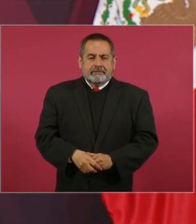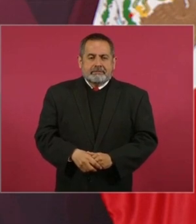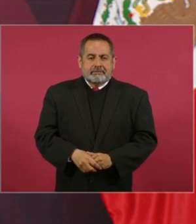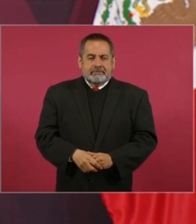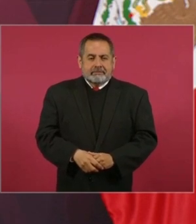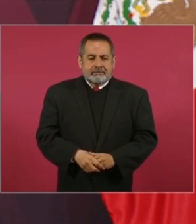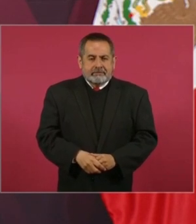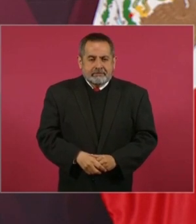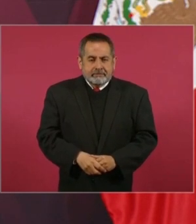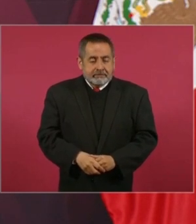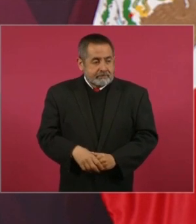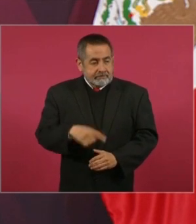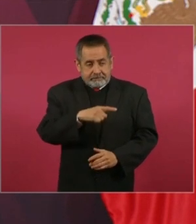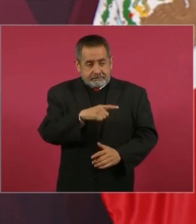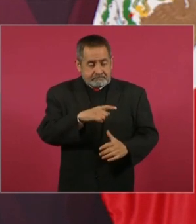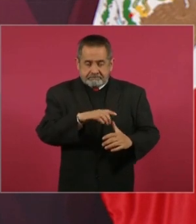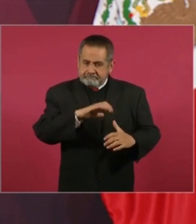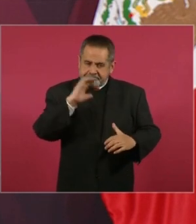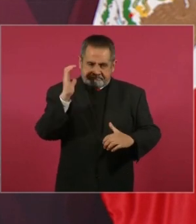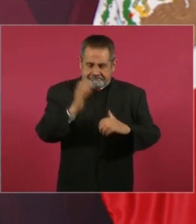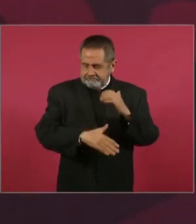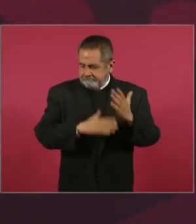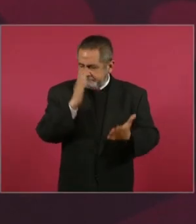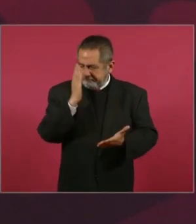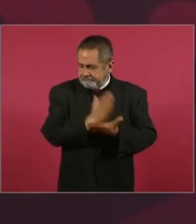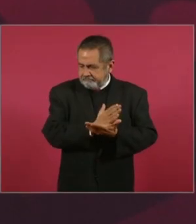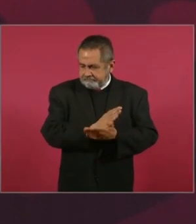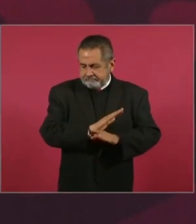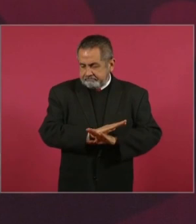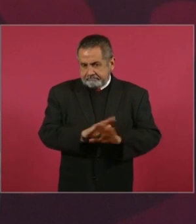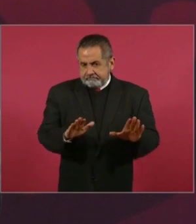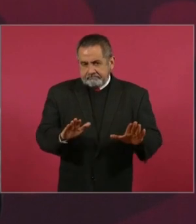Entonces, al momento que se termina todo eso,